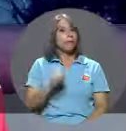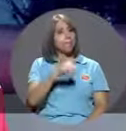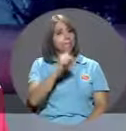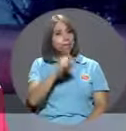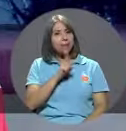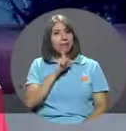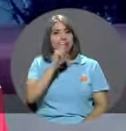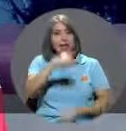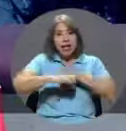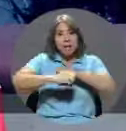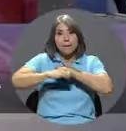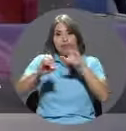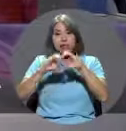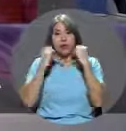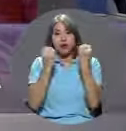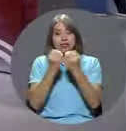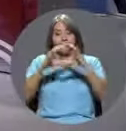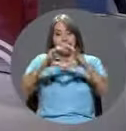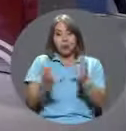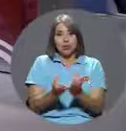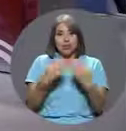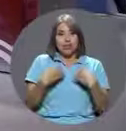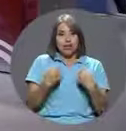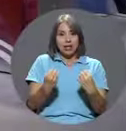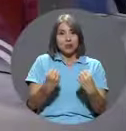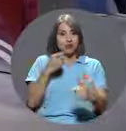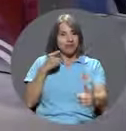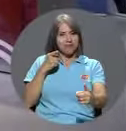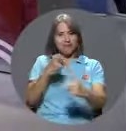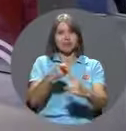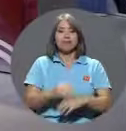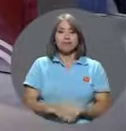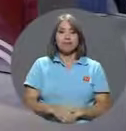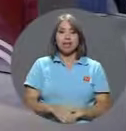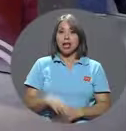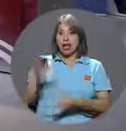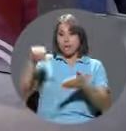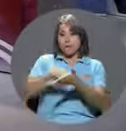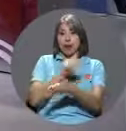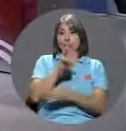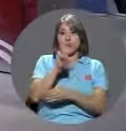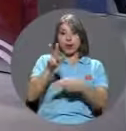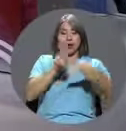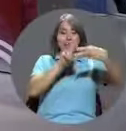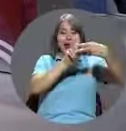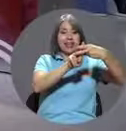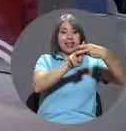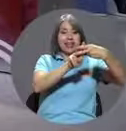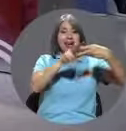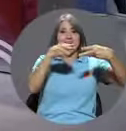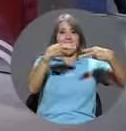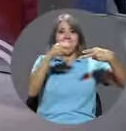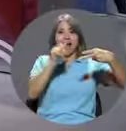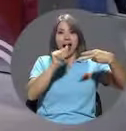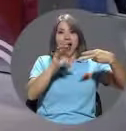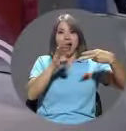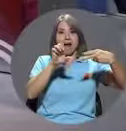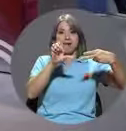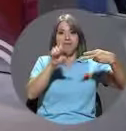también. Sí, en realidad la campaña de la Organización Mundial de la Salud va en ese sentido, y ellos en su página tienen el